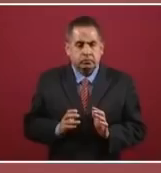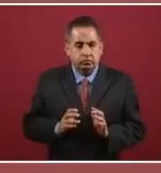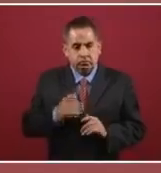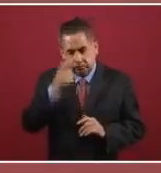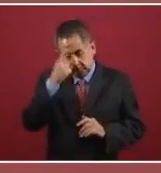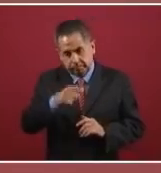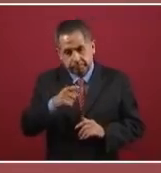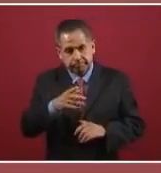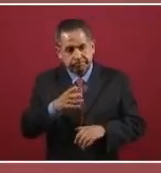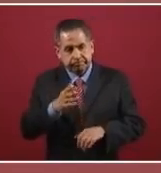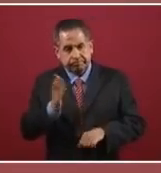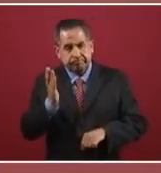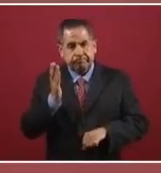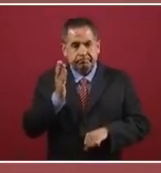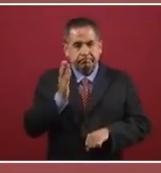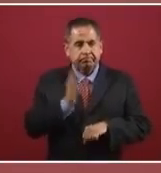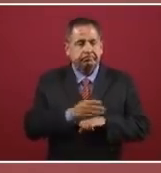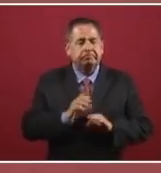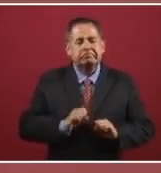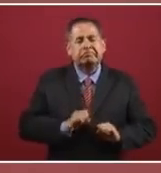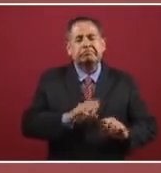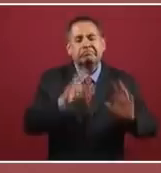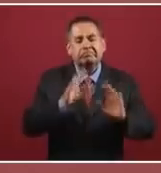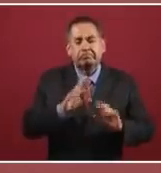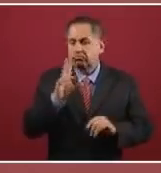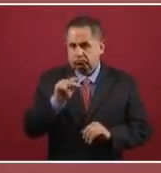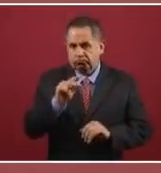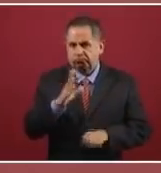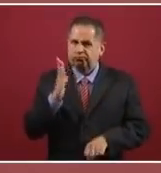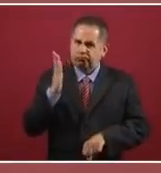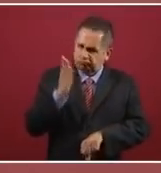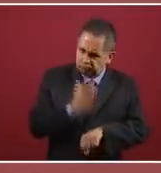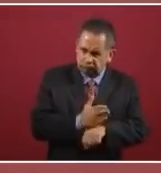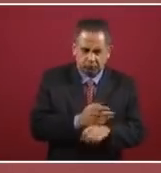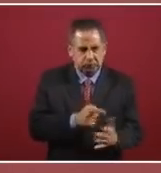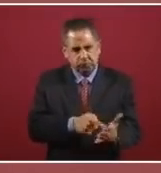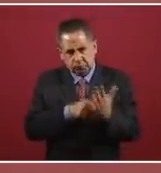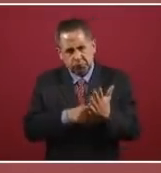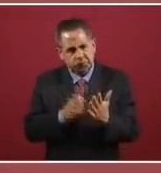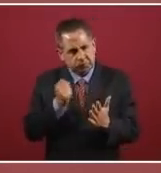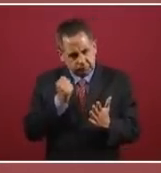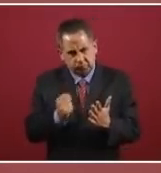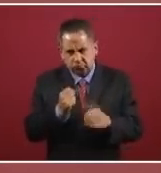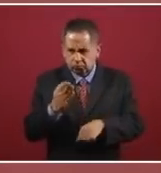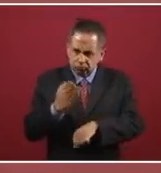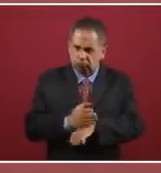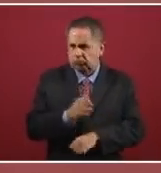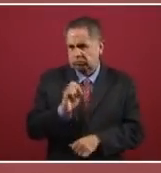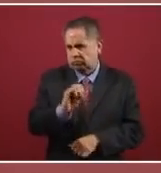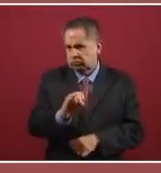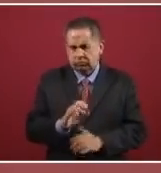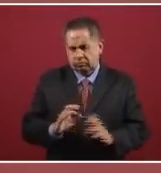impune y que sea ejemplar el castigo.